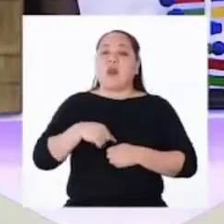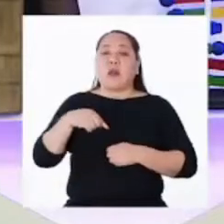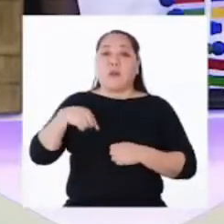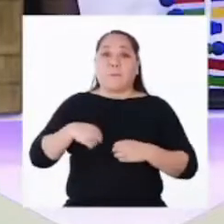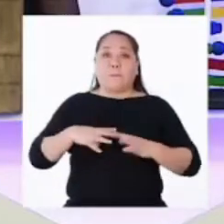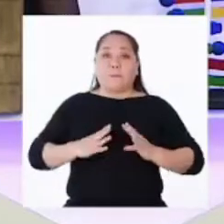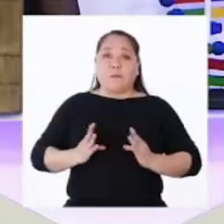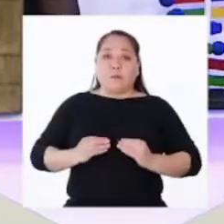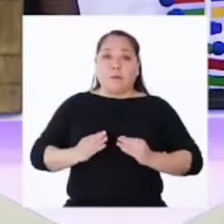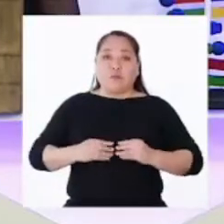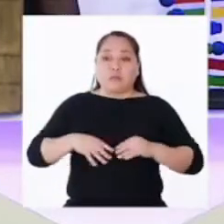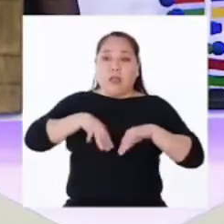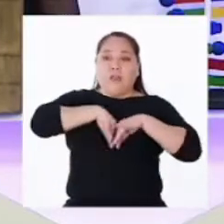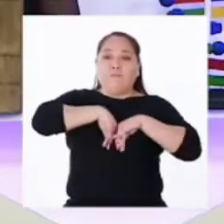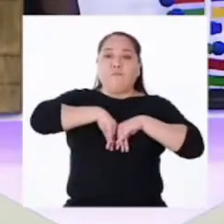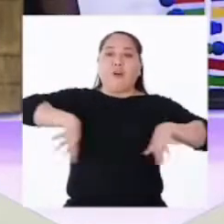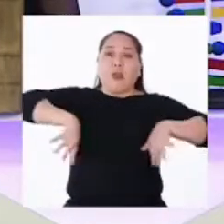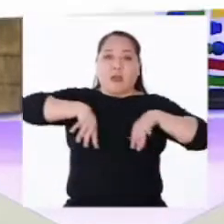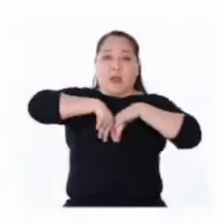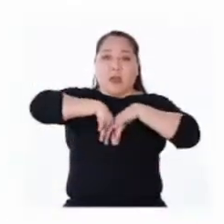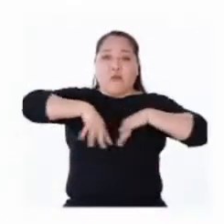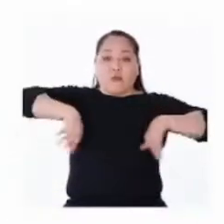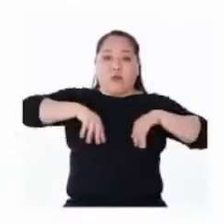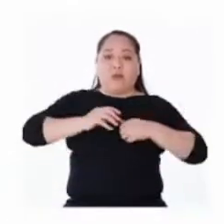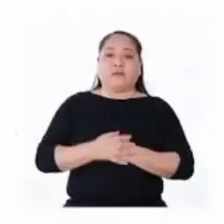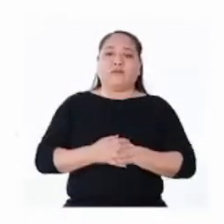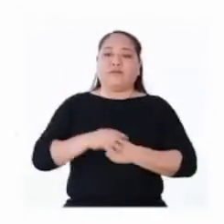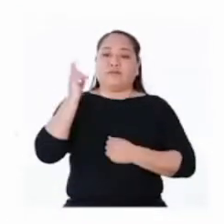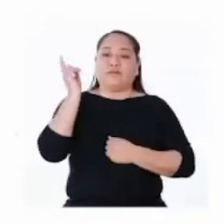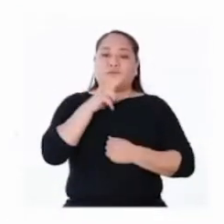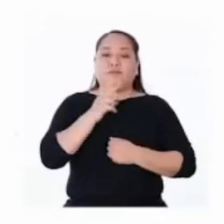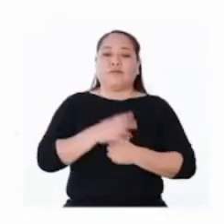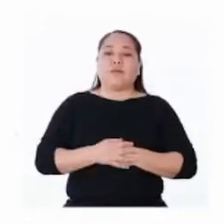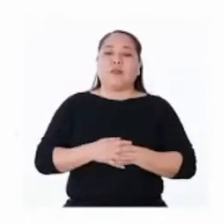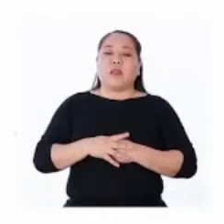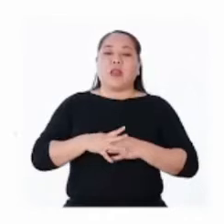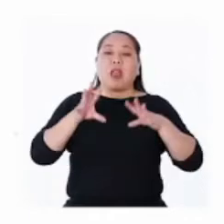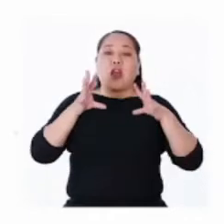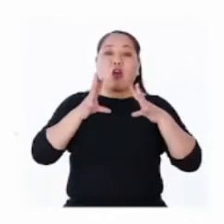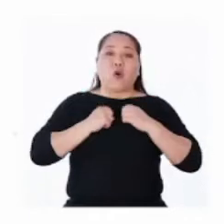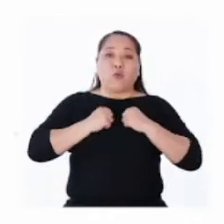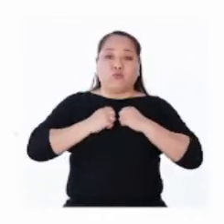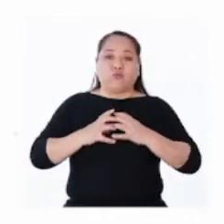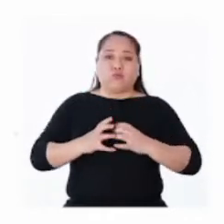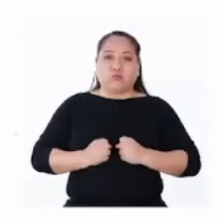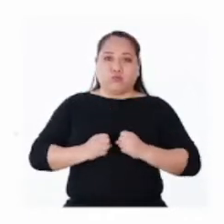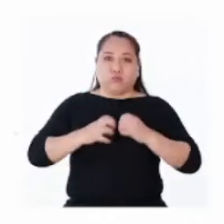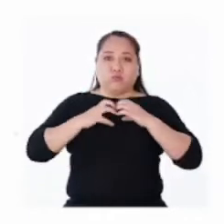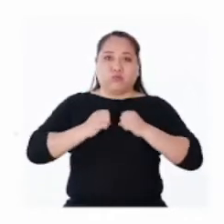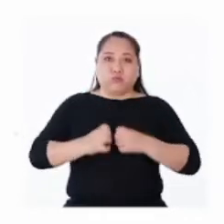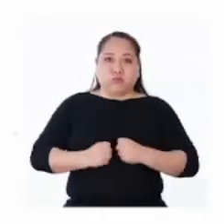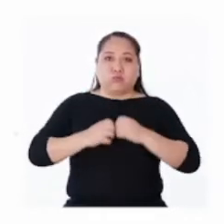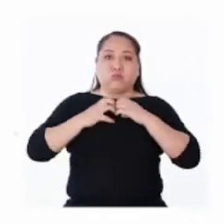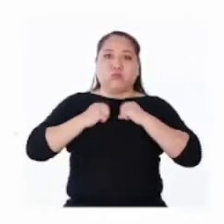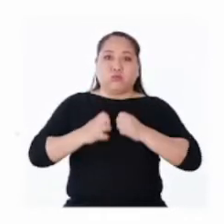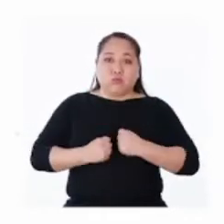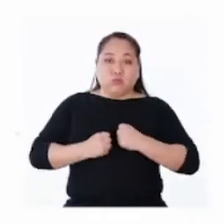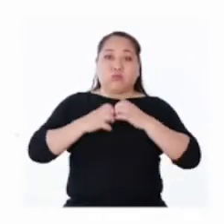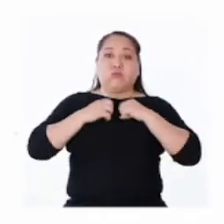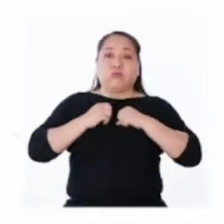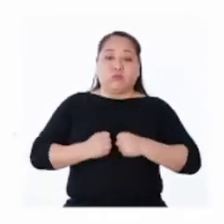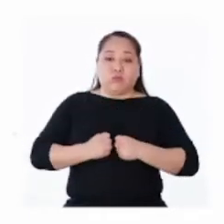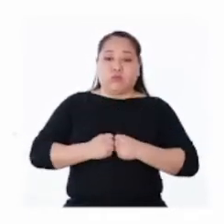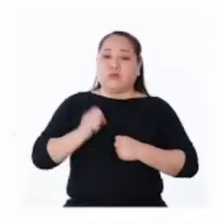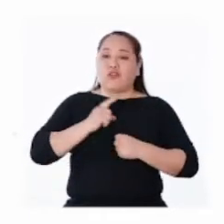sangre fuera del corazón, tal como vemos aquí. Las válvulas del corazón evitan el reflujo o retroceso de la